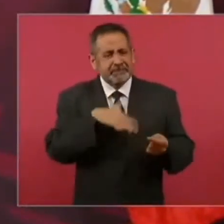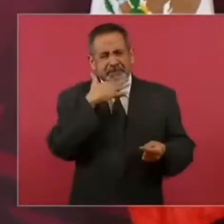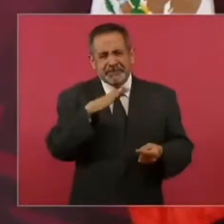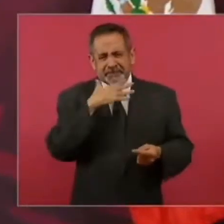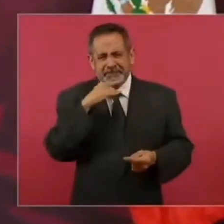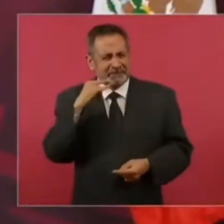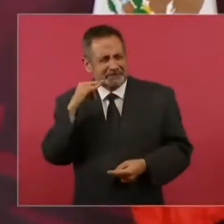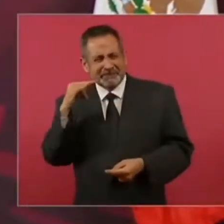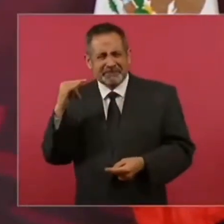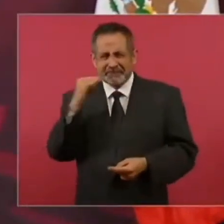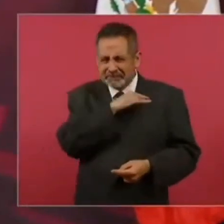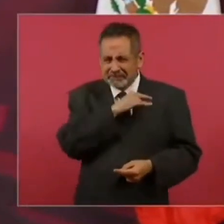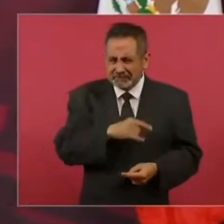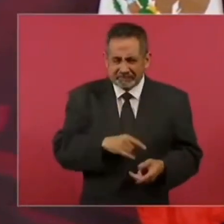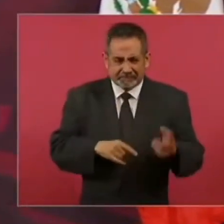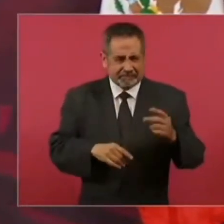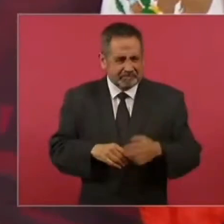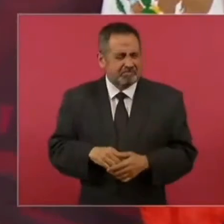corruptos,